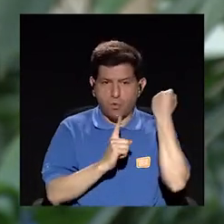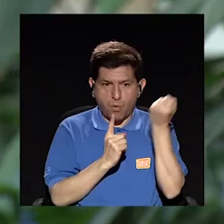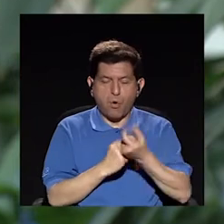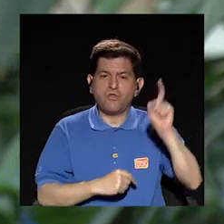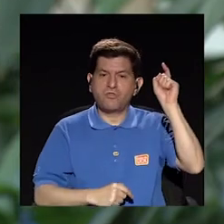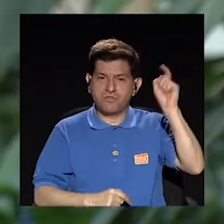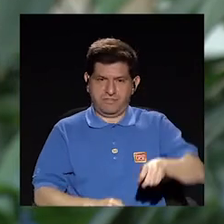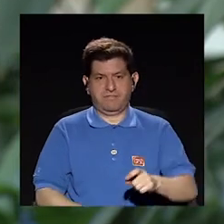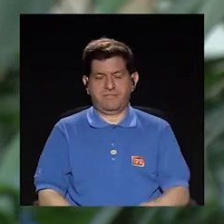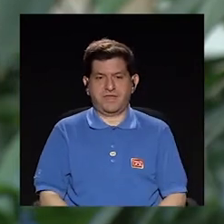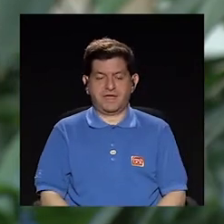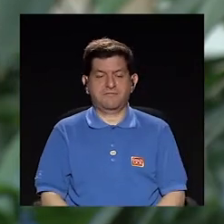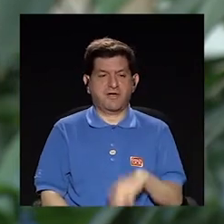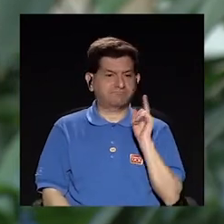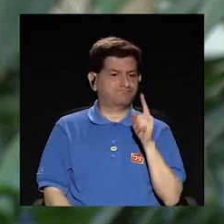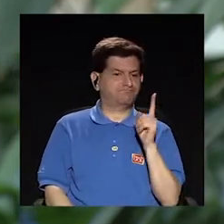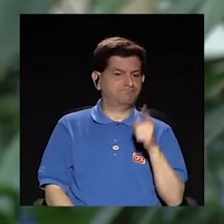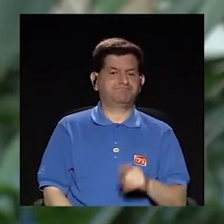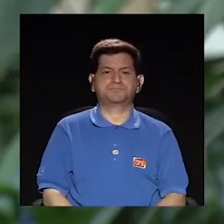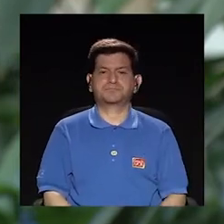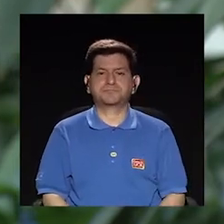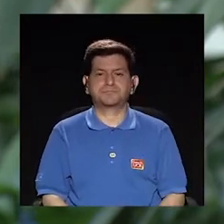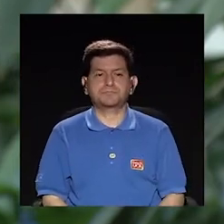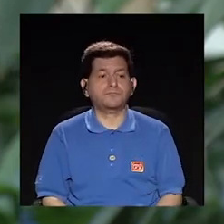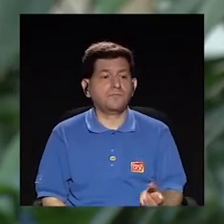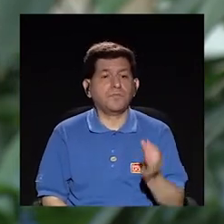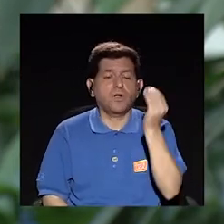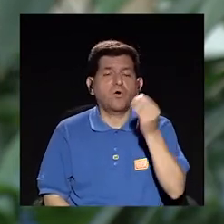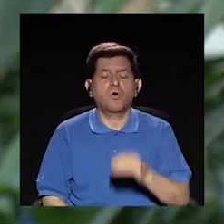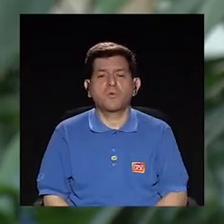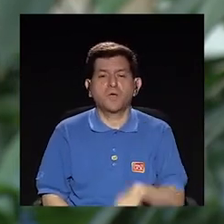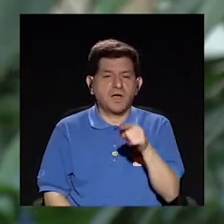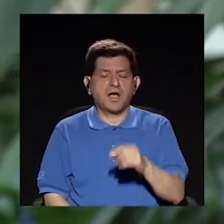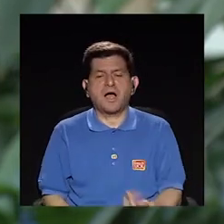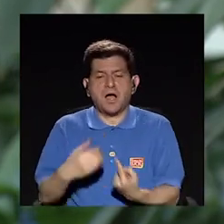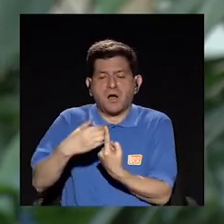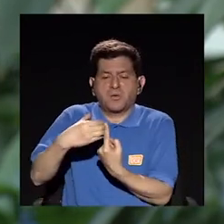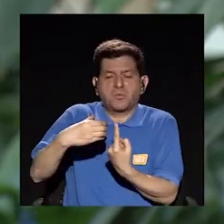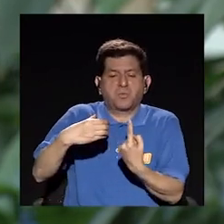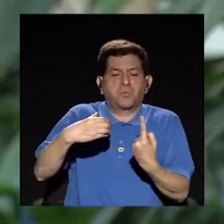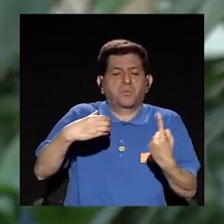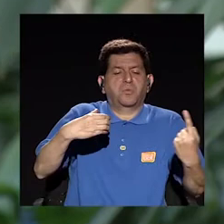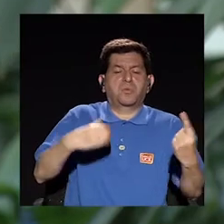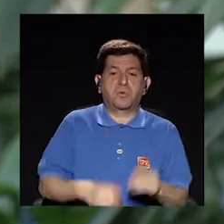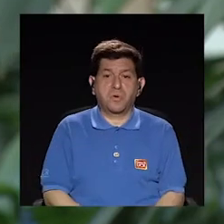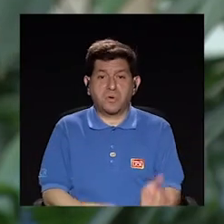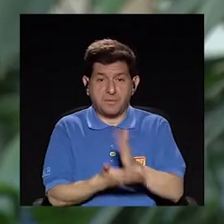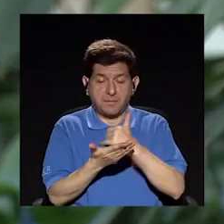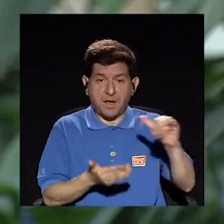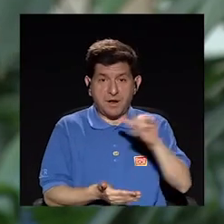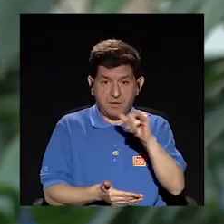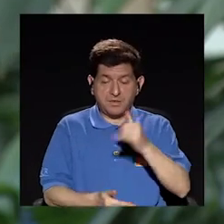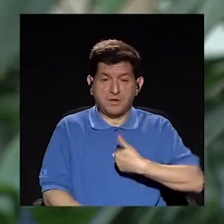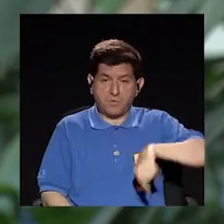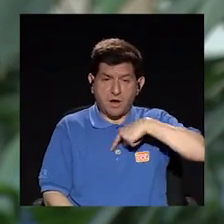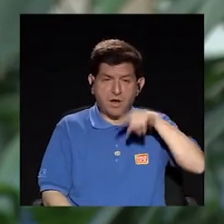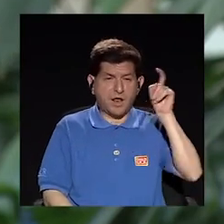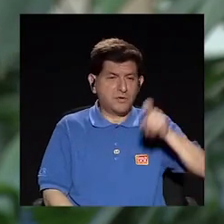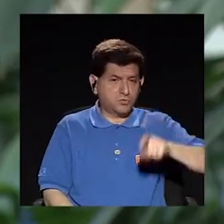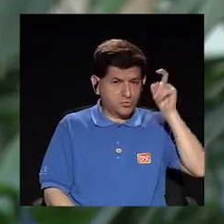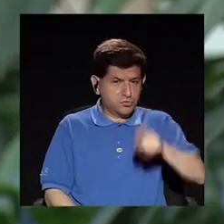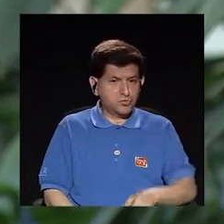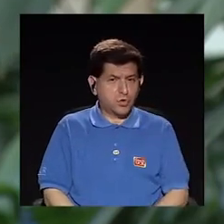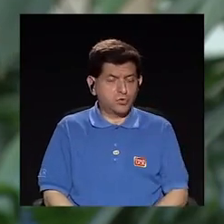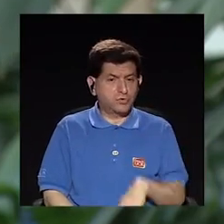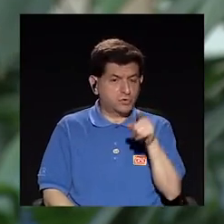factor que nos debería advertir. Un chico que se aísle, por ejemplo, es un factor también que nos debería